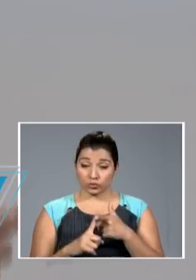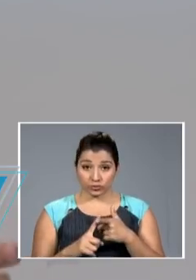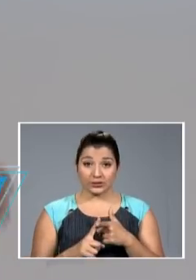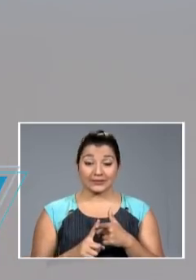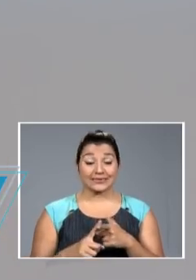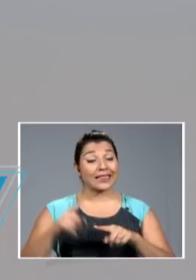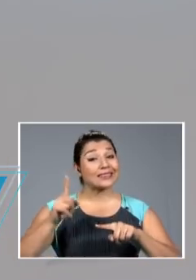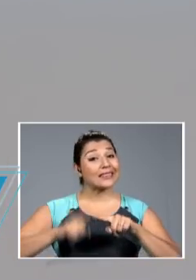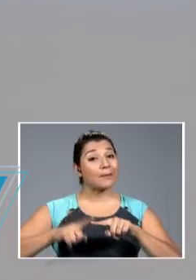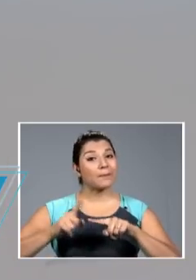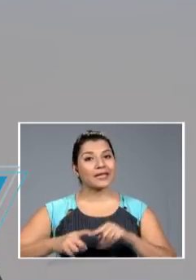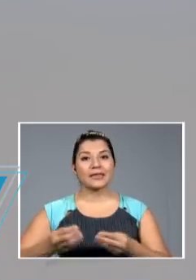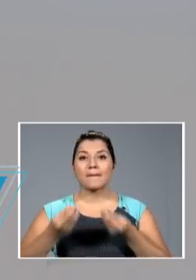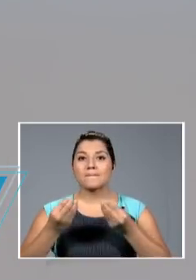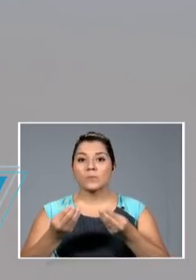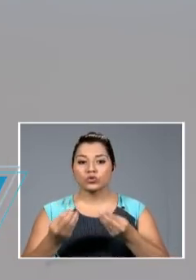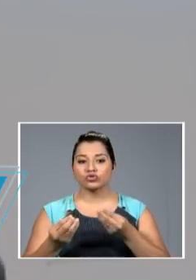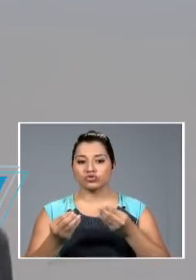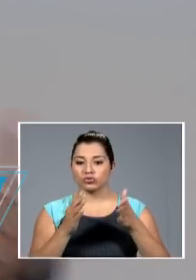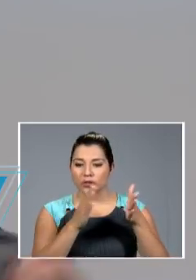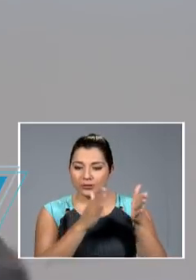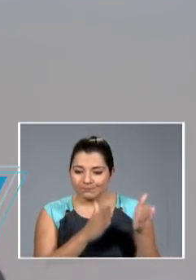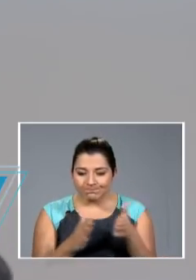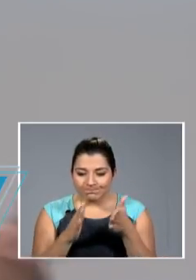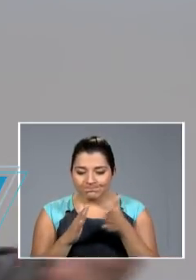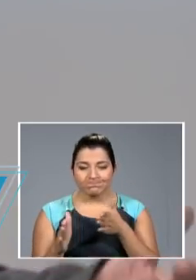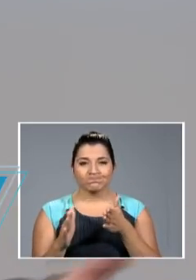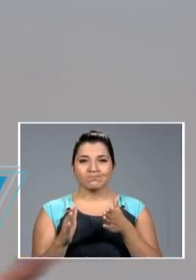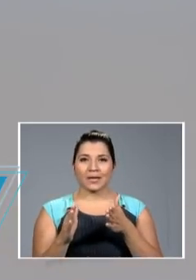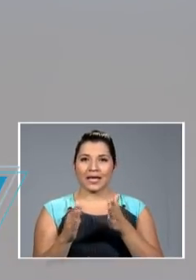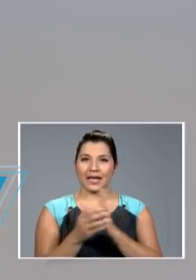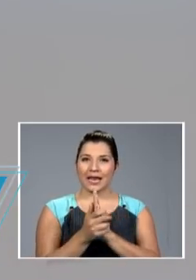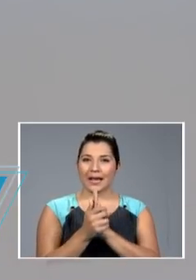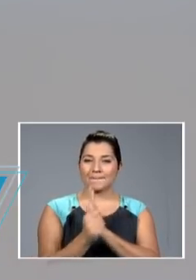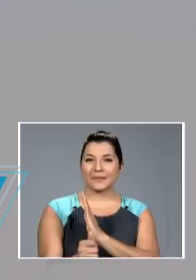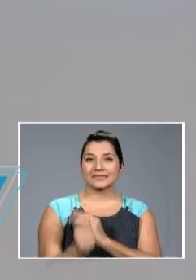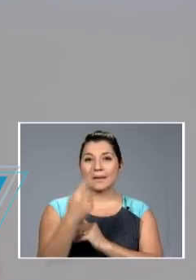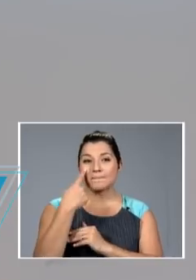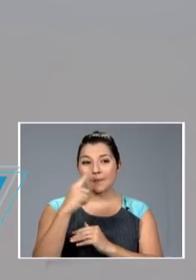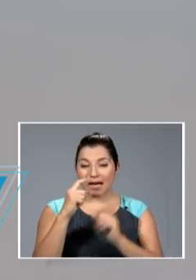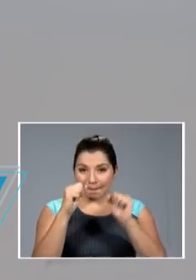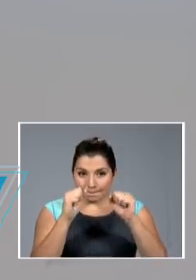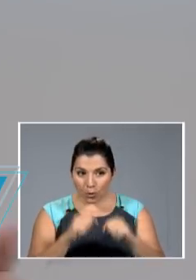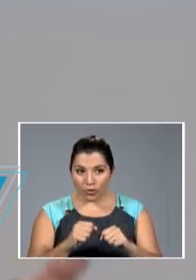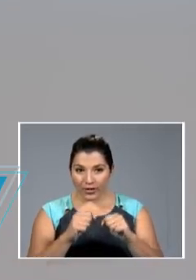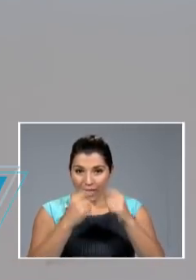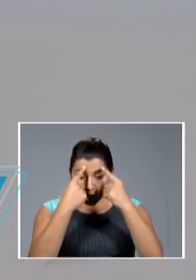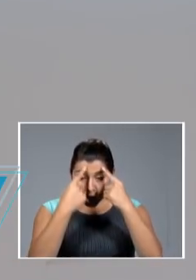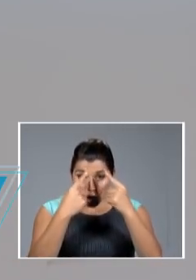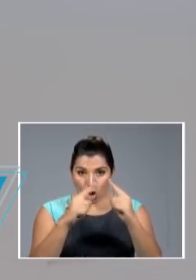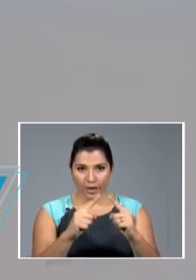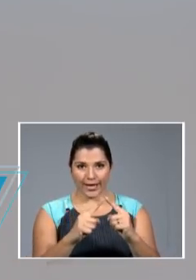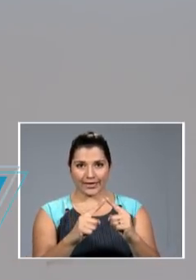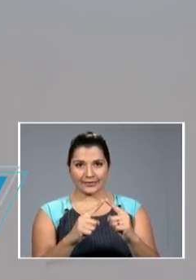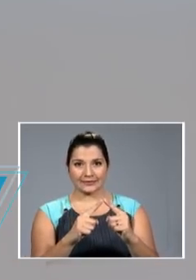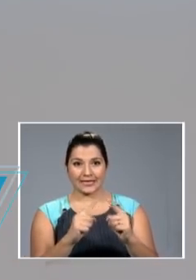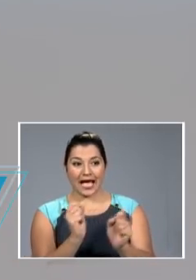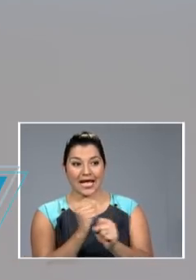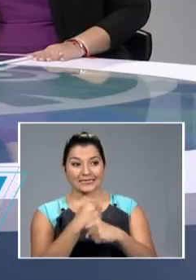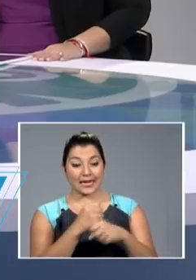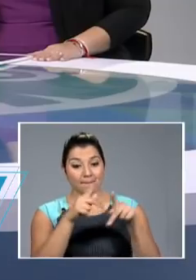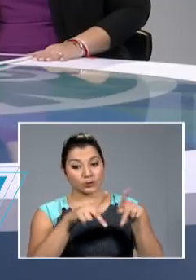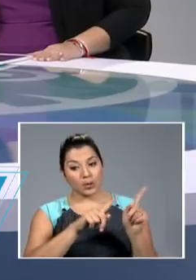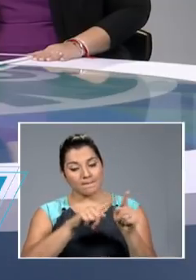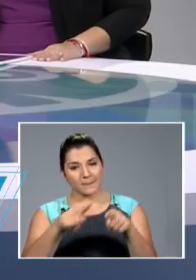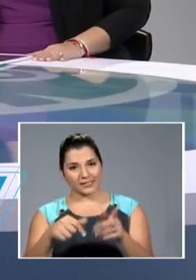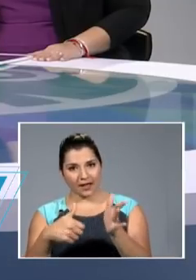a depender mucho de la logística, es decir, la capacidad para llevar la gente decidida a votar. En eso